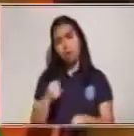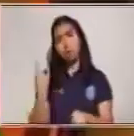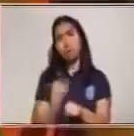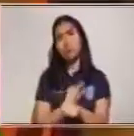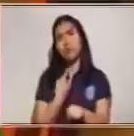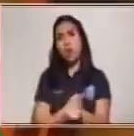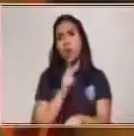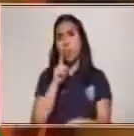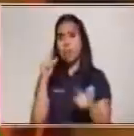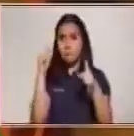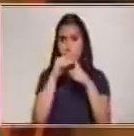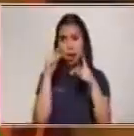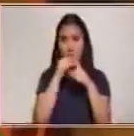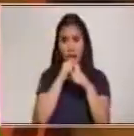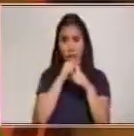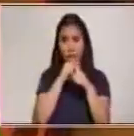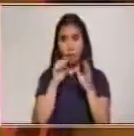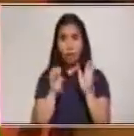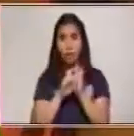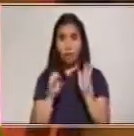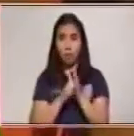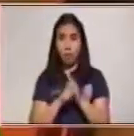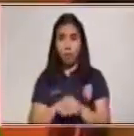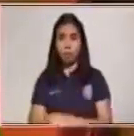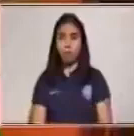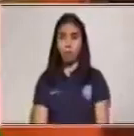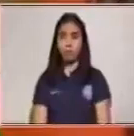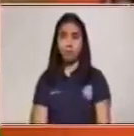contenidos. Entonces podemos ver